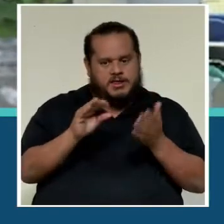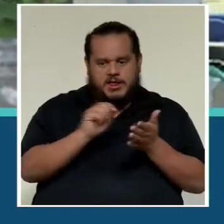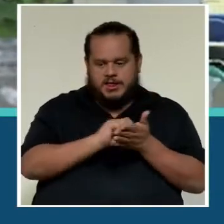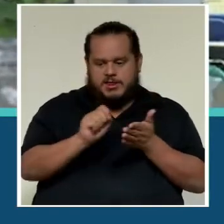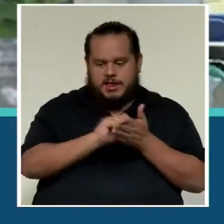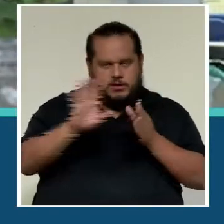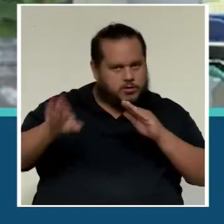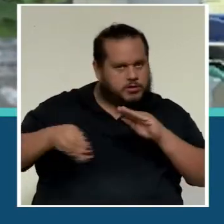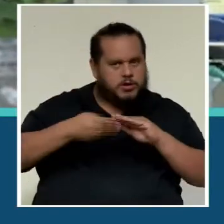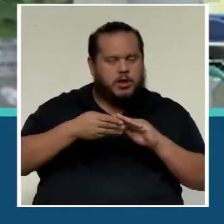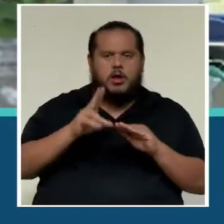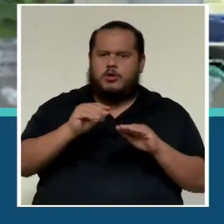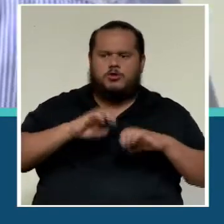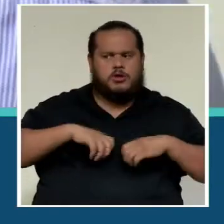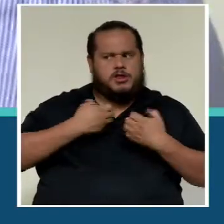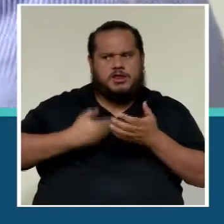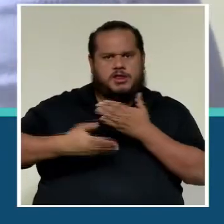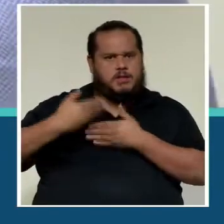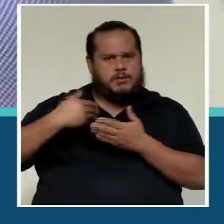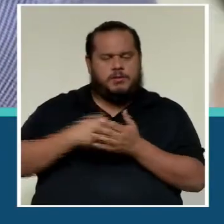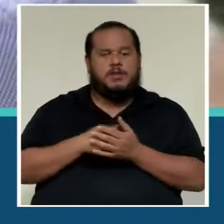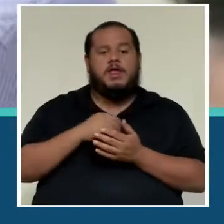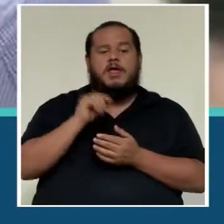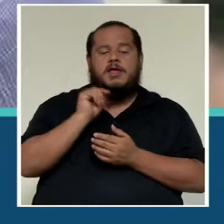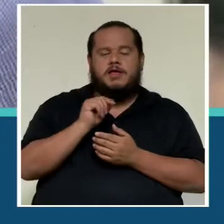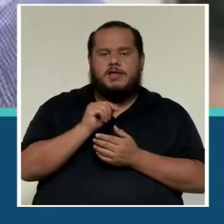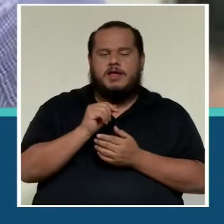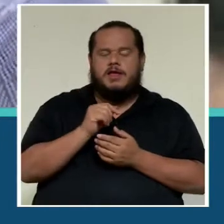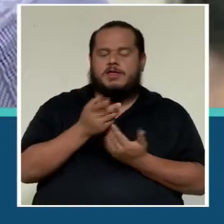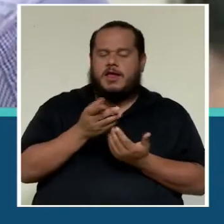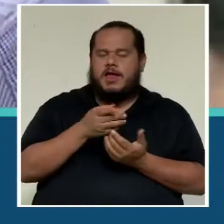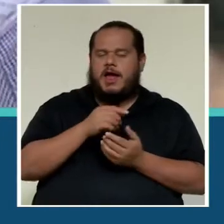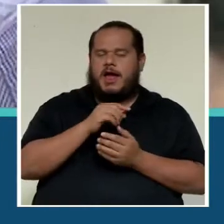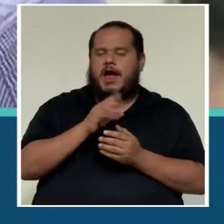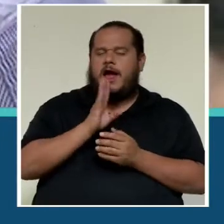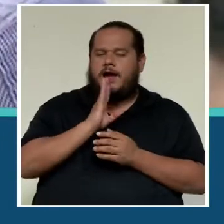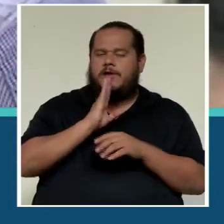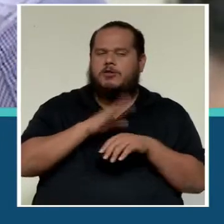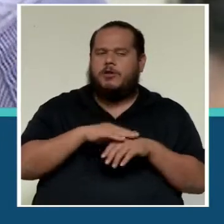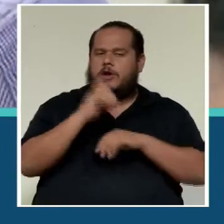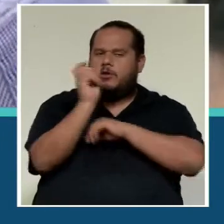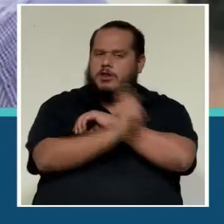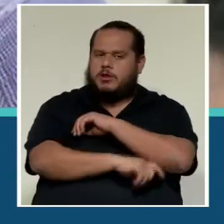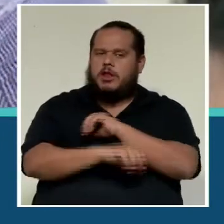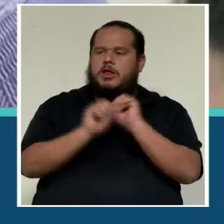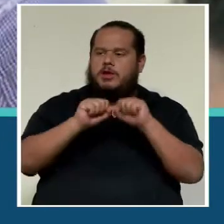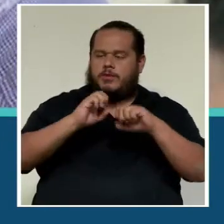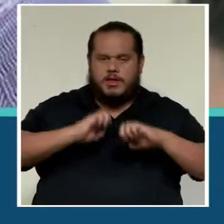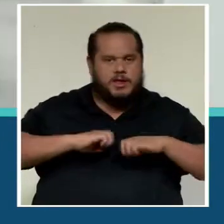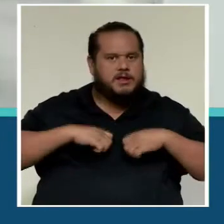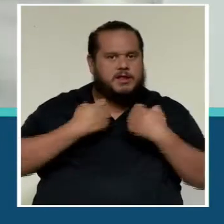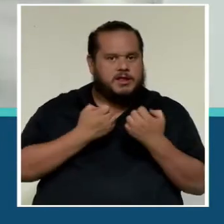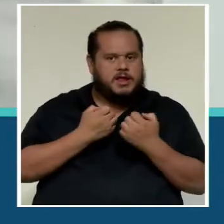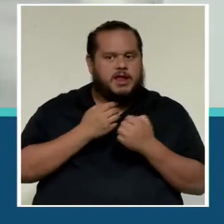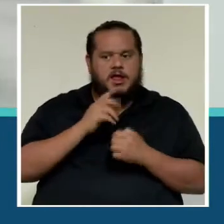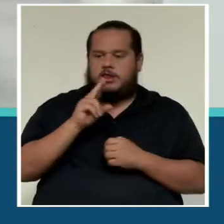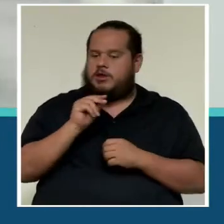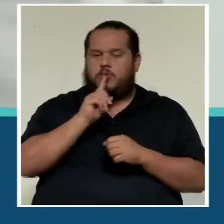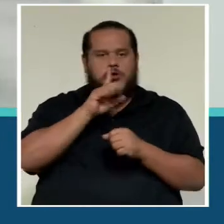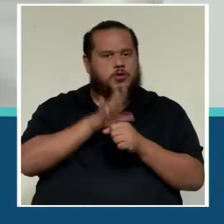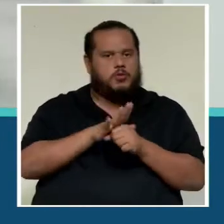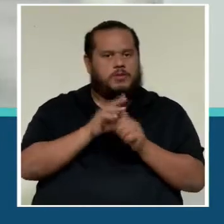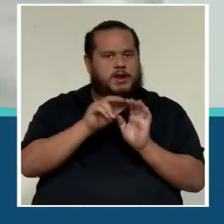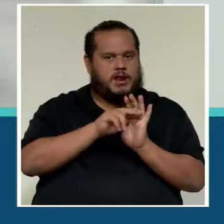no existía previamente y el cual hace referencia a las sanciones que podrían existir al incumplir la